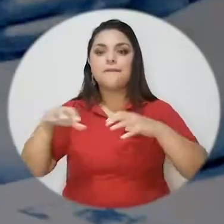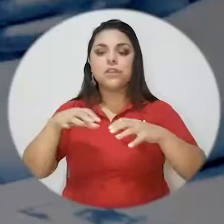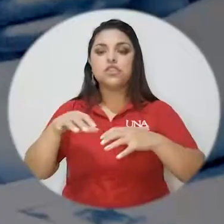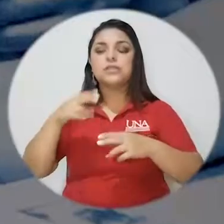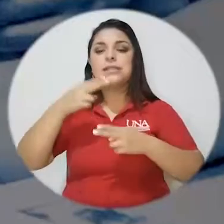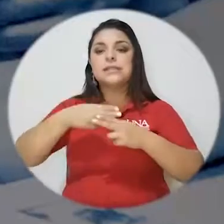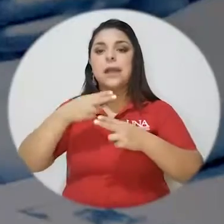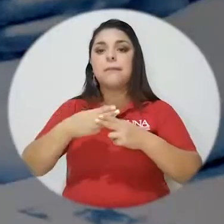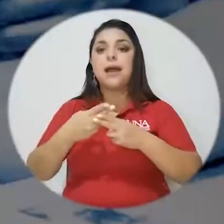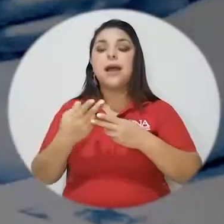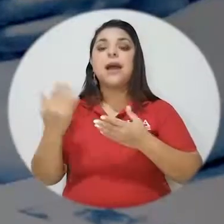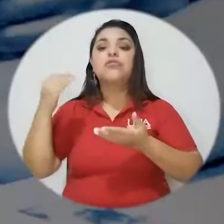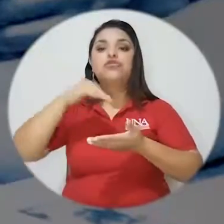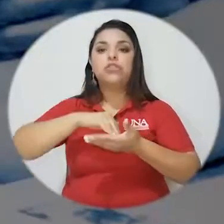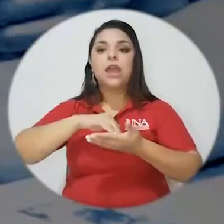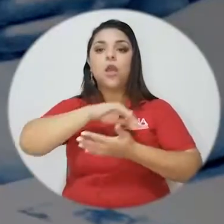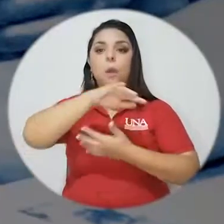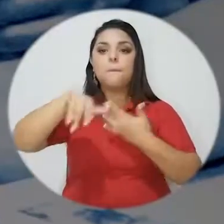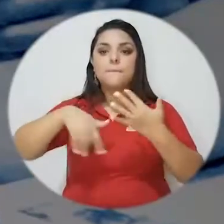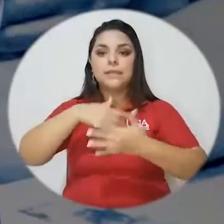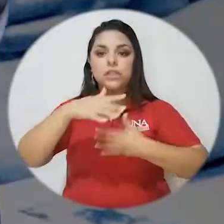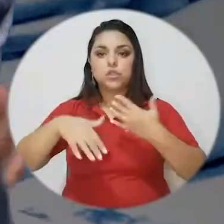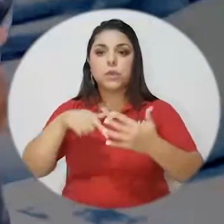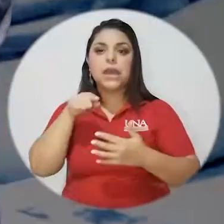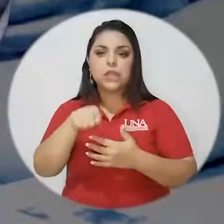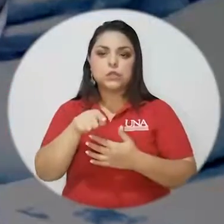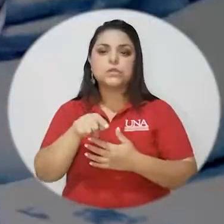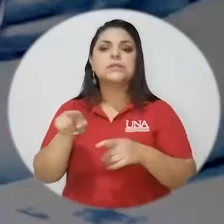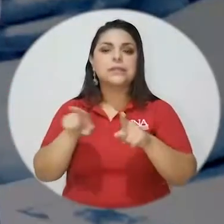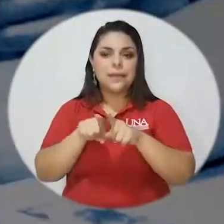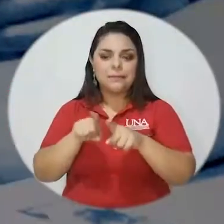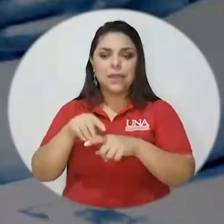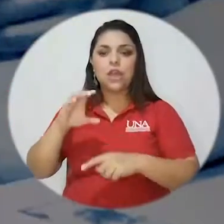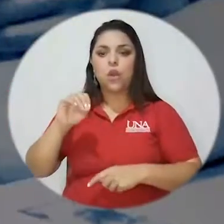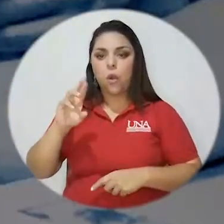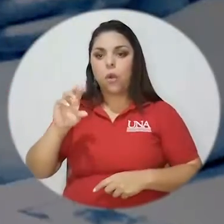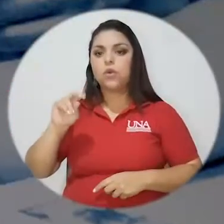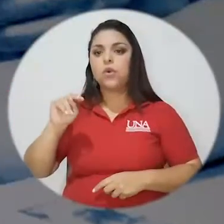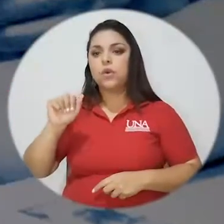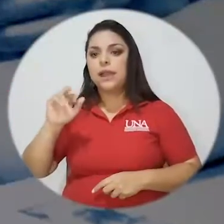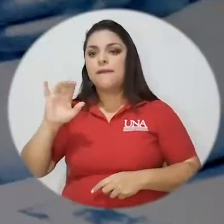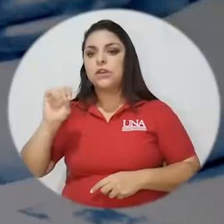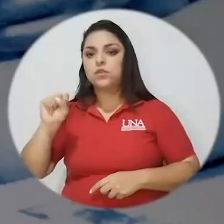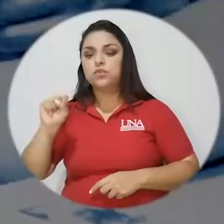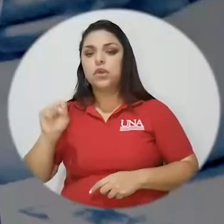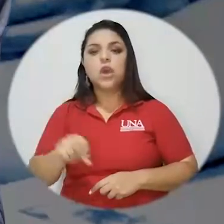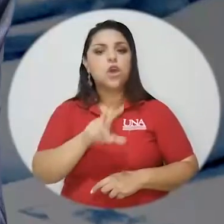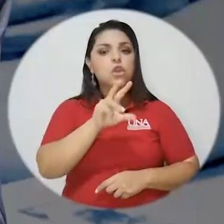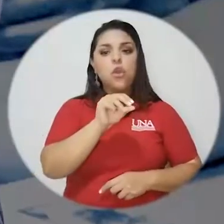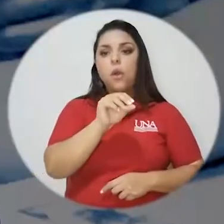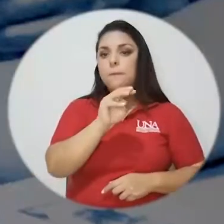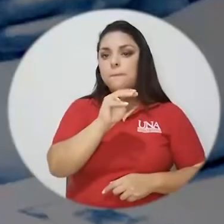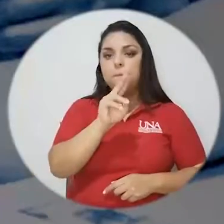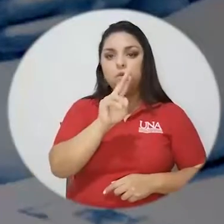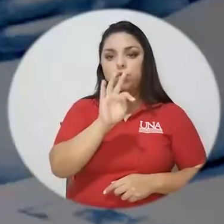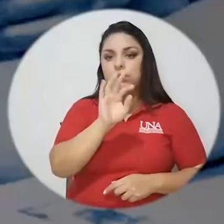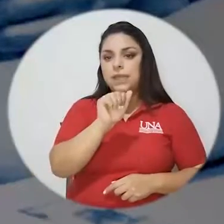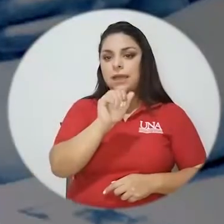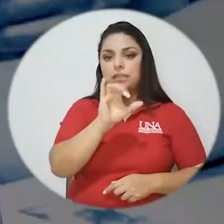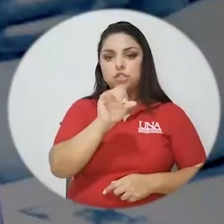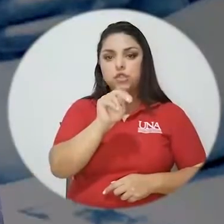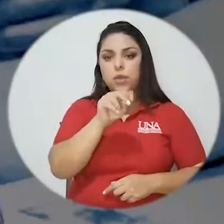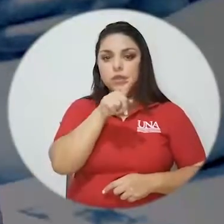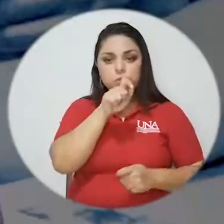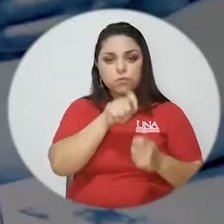La recombinación también ocurre en coronavirus y es el segundo evento que conlleva el cambio genético. Ya no es la mutación, que la mutación es algo